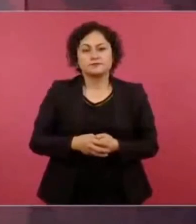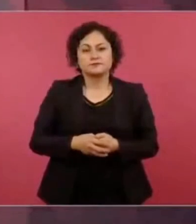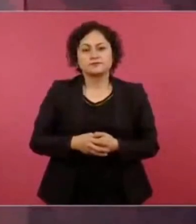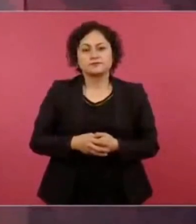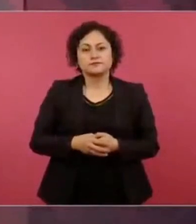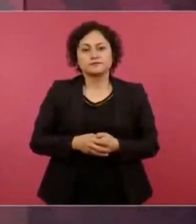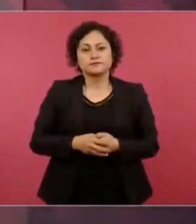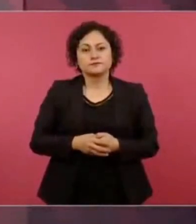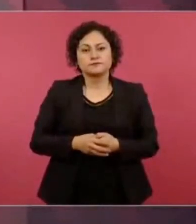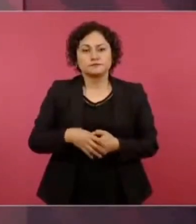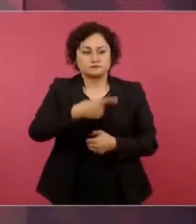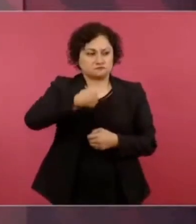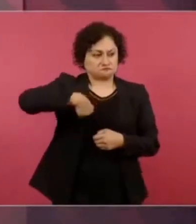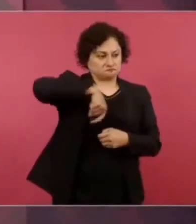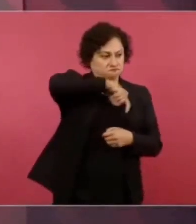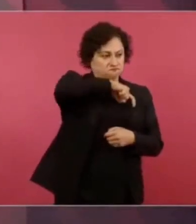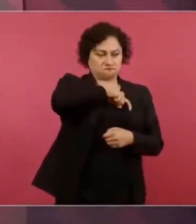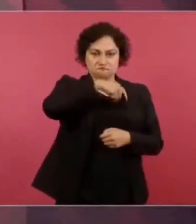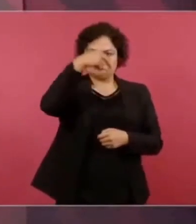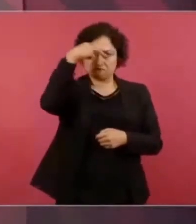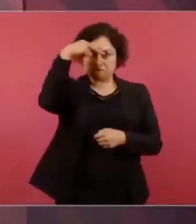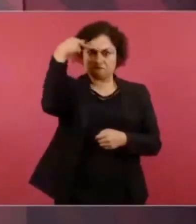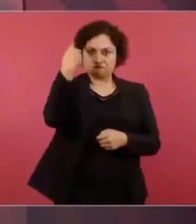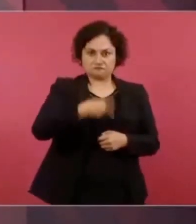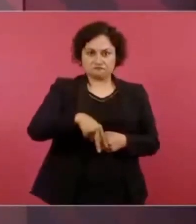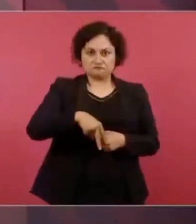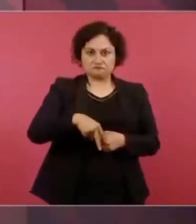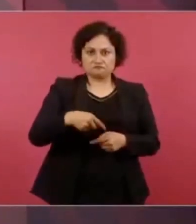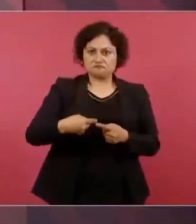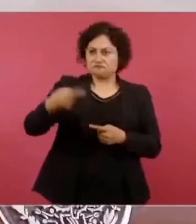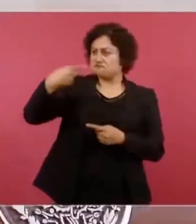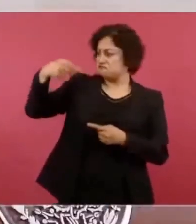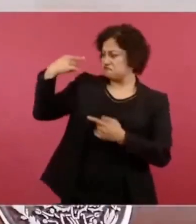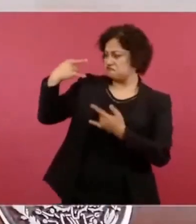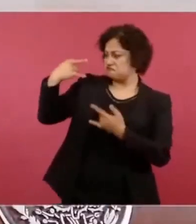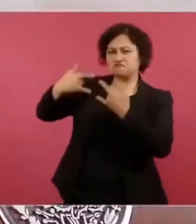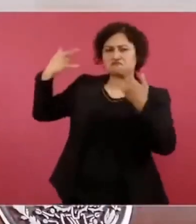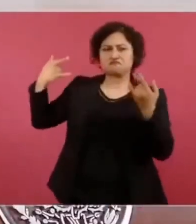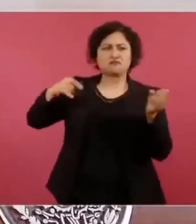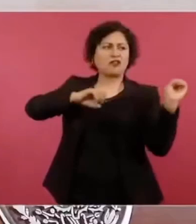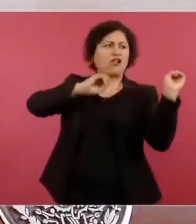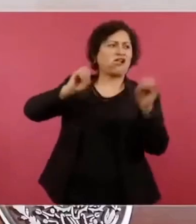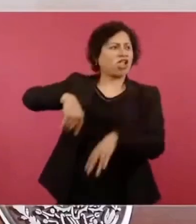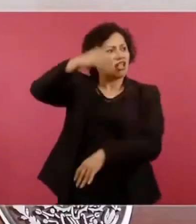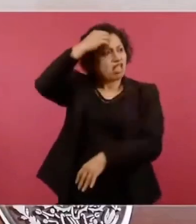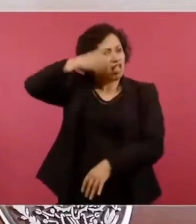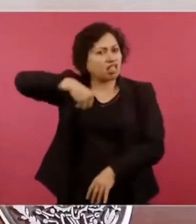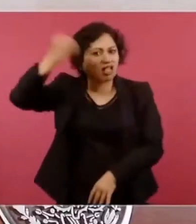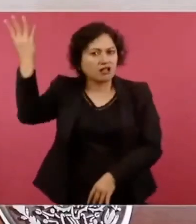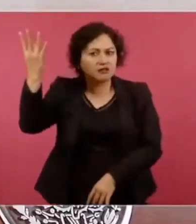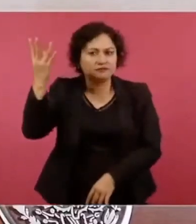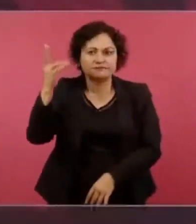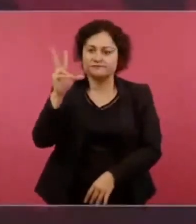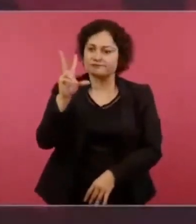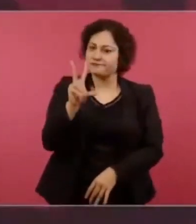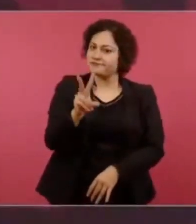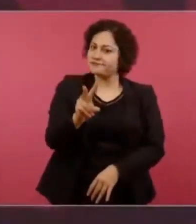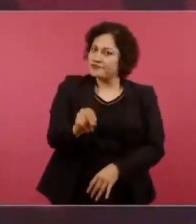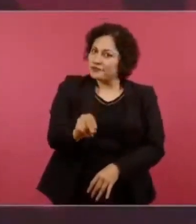nos olvidemos de dónde venimos, porque si no, no vamos a saber hacia dónde